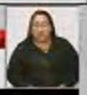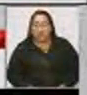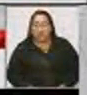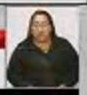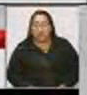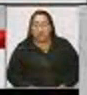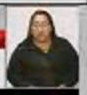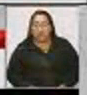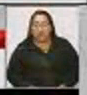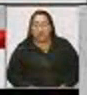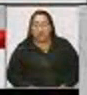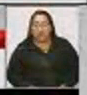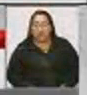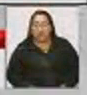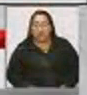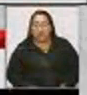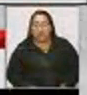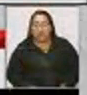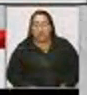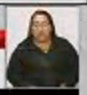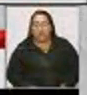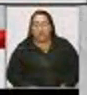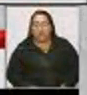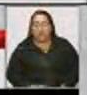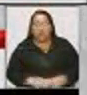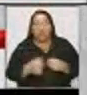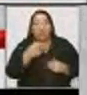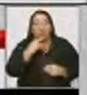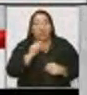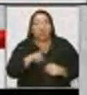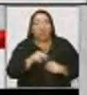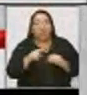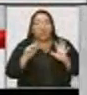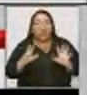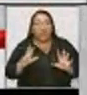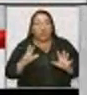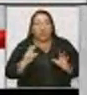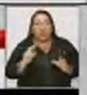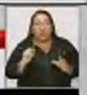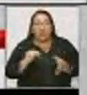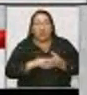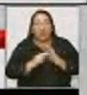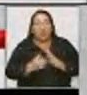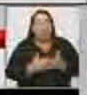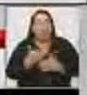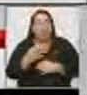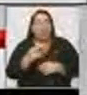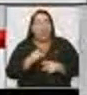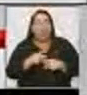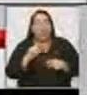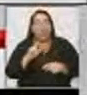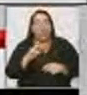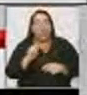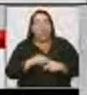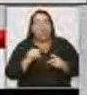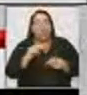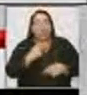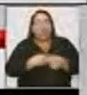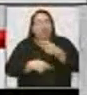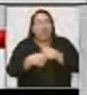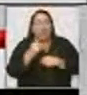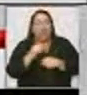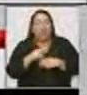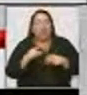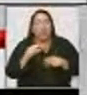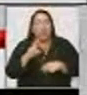2.2%. La tendencia positiva para las mujeres en el 2018 se sostiene en el área urbana, pero se